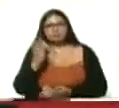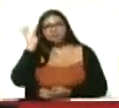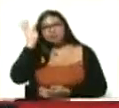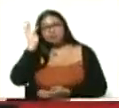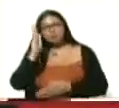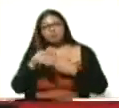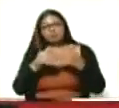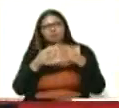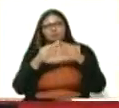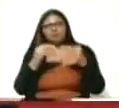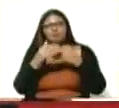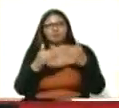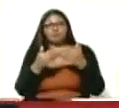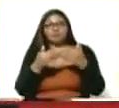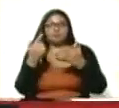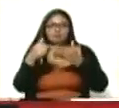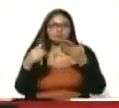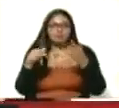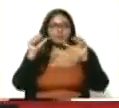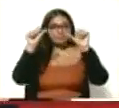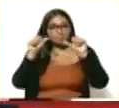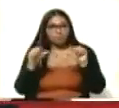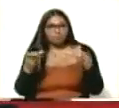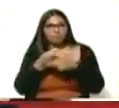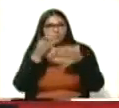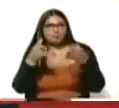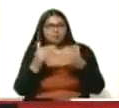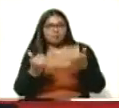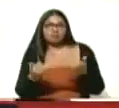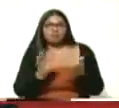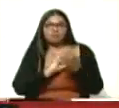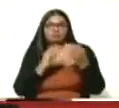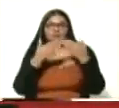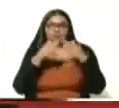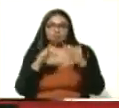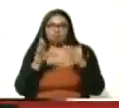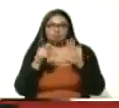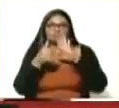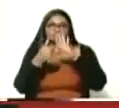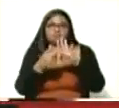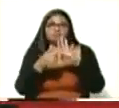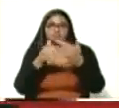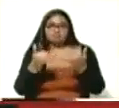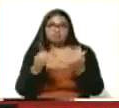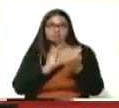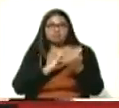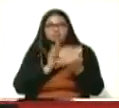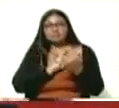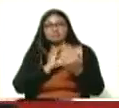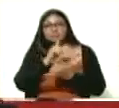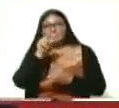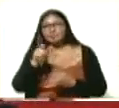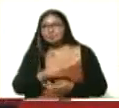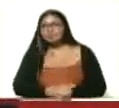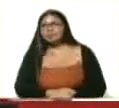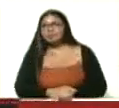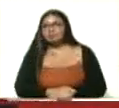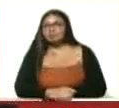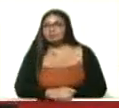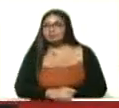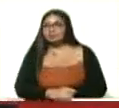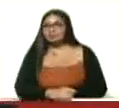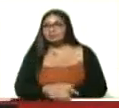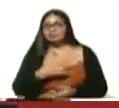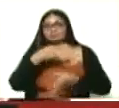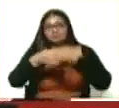buscar todos los documentos de las agencias del gobierno que puedan permitir mostrar la, inocencia a una persona. Aquí no estamos,